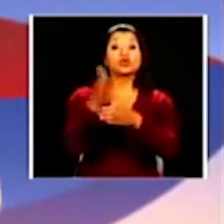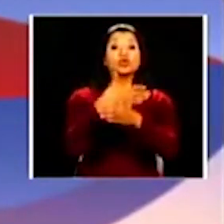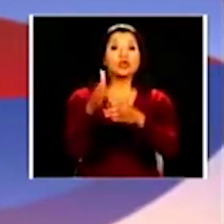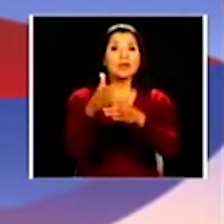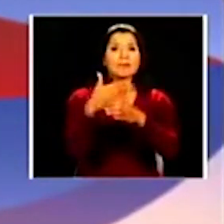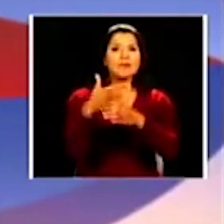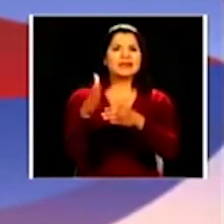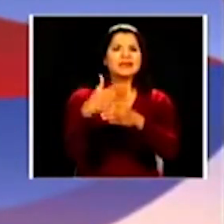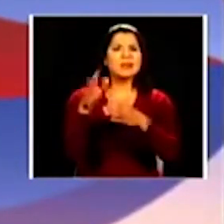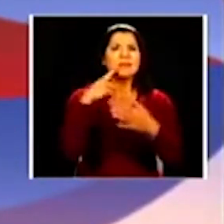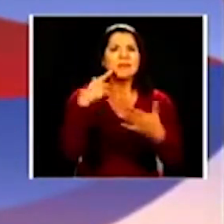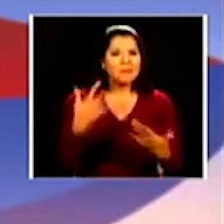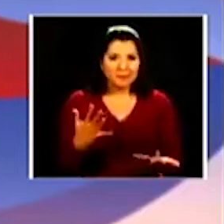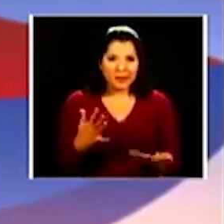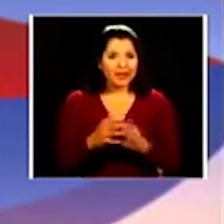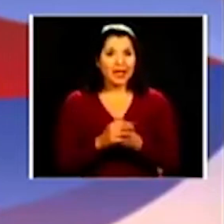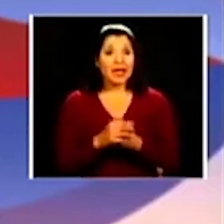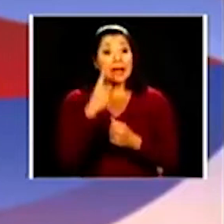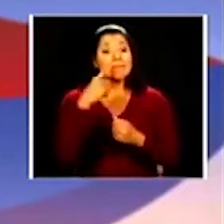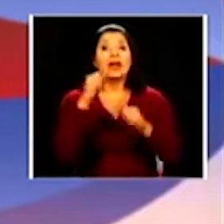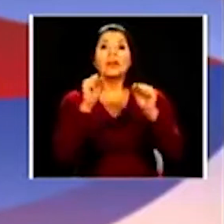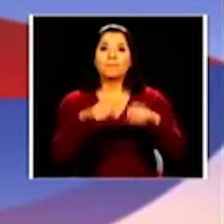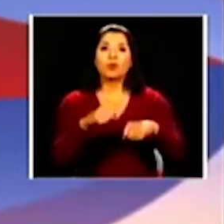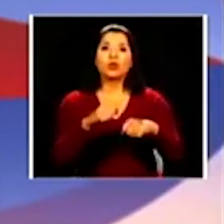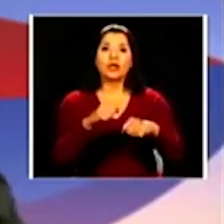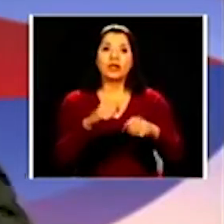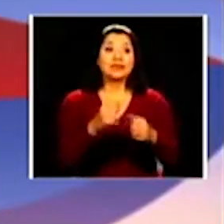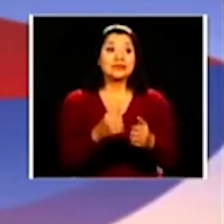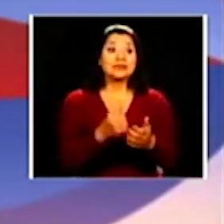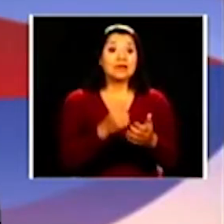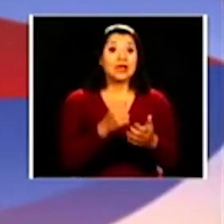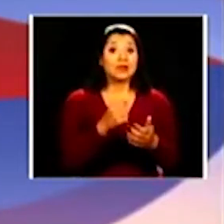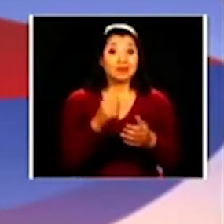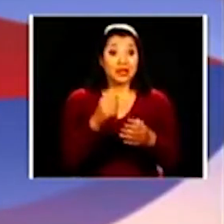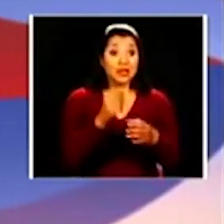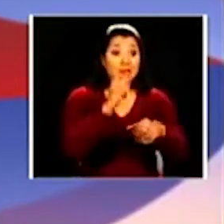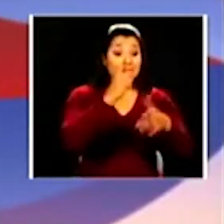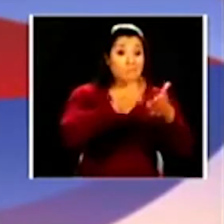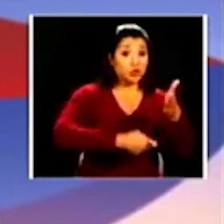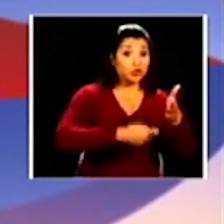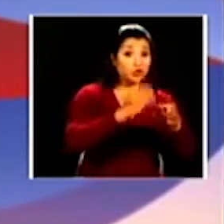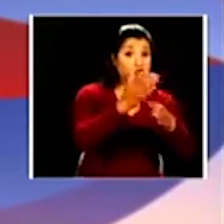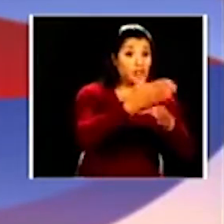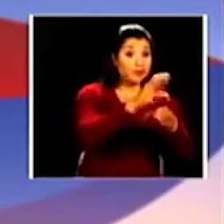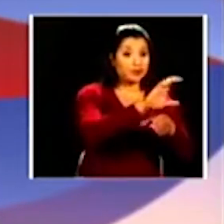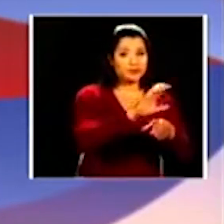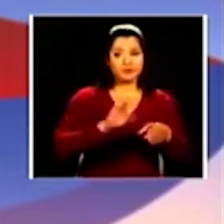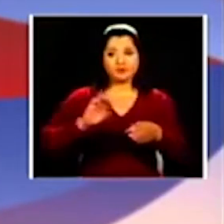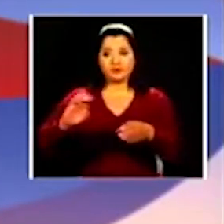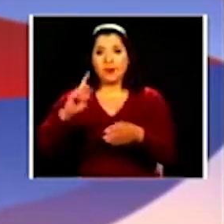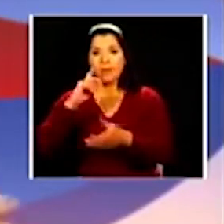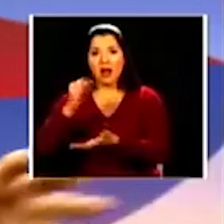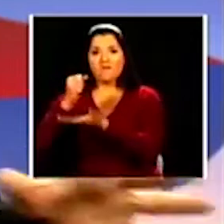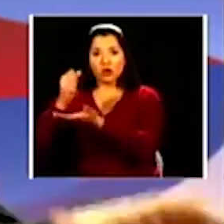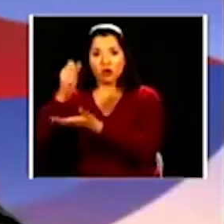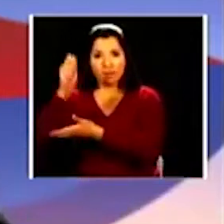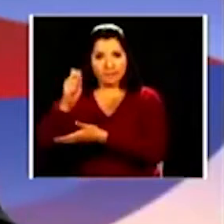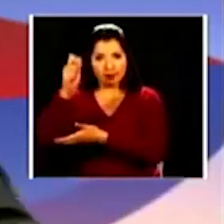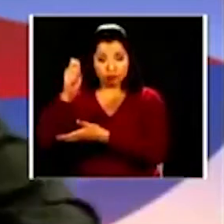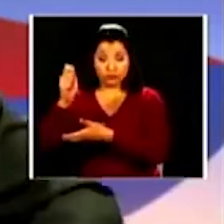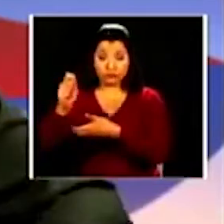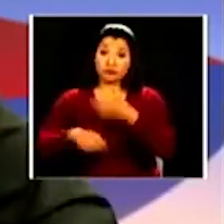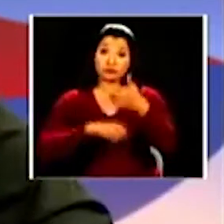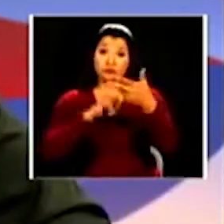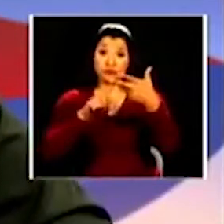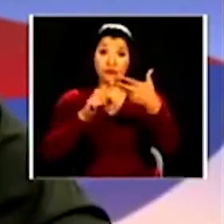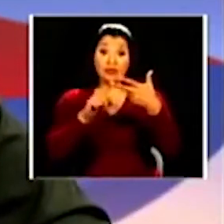generar recursos para el régimen de pensiones del IBM. Lo estamos valorando y podría ser uno de los proyectos que apoyaríamos. Y en nuestro caso particular, algo que